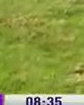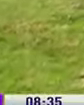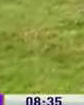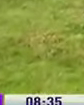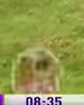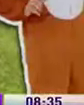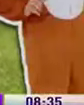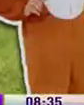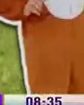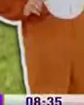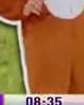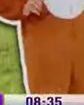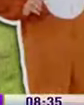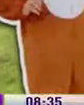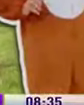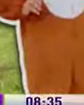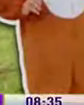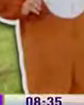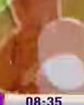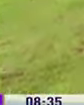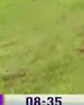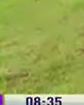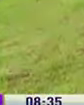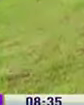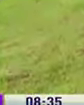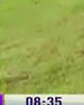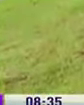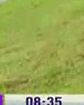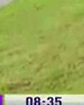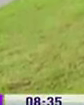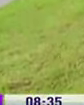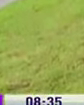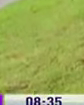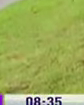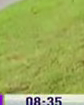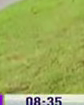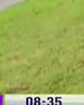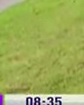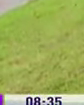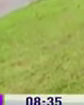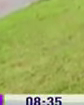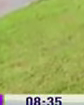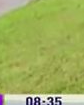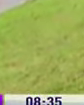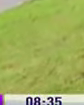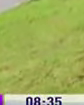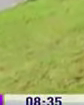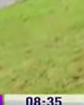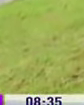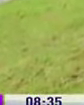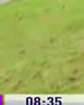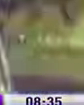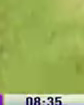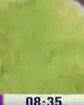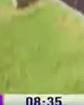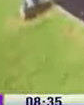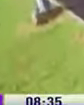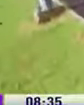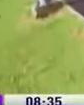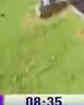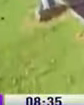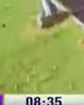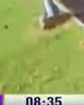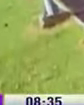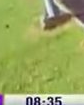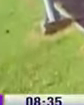de la casa. ¿Sí? ¿Y al perro? Al perro y al más mimado de la casa. Circule, circule. Venga, voy a mostrar